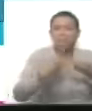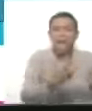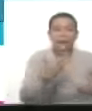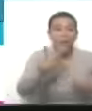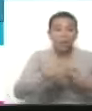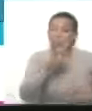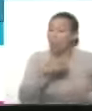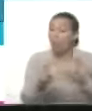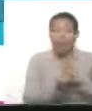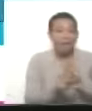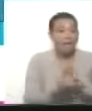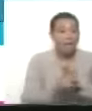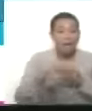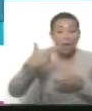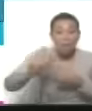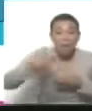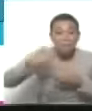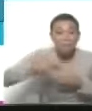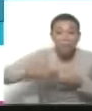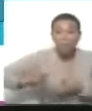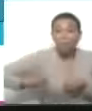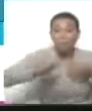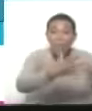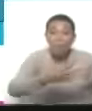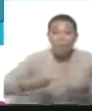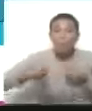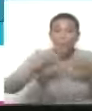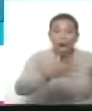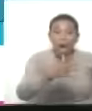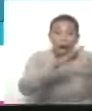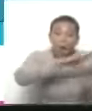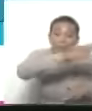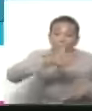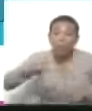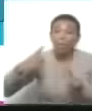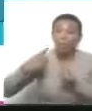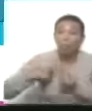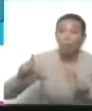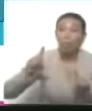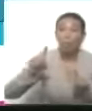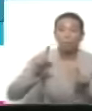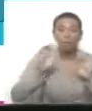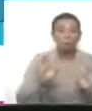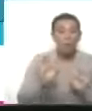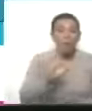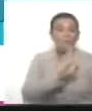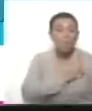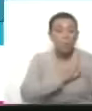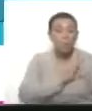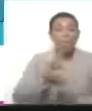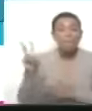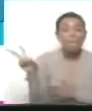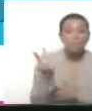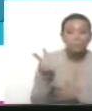e ilegal bloques petroleros en mar estrictamente